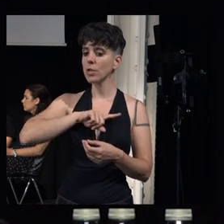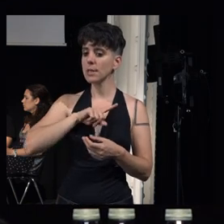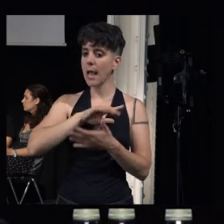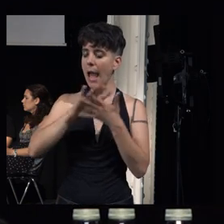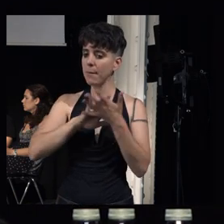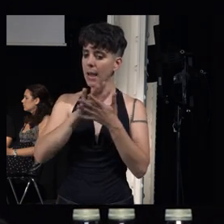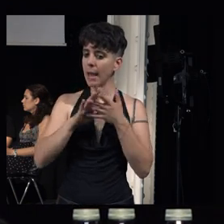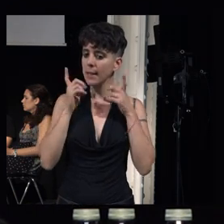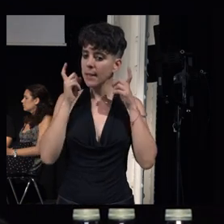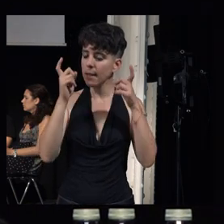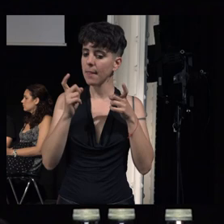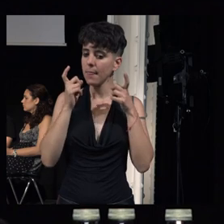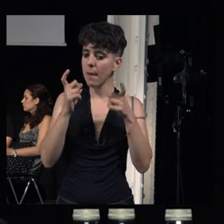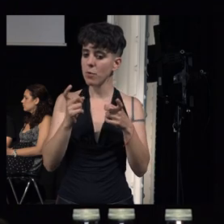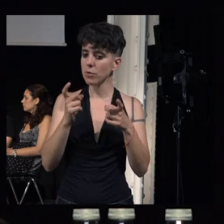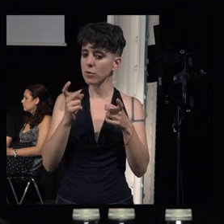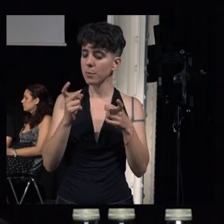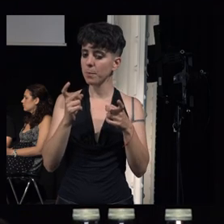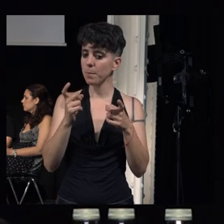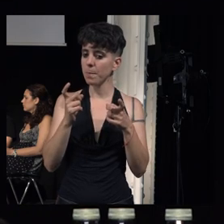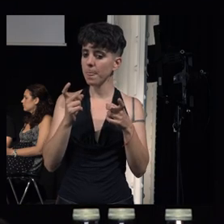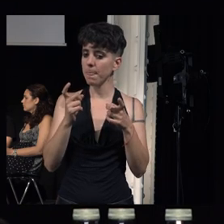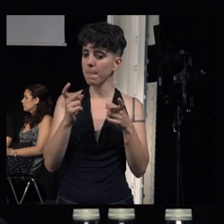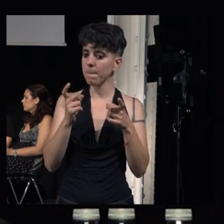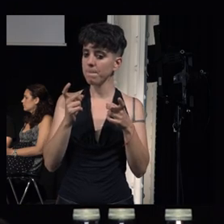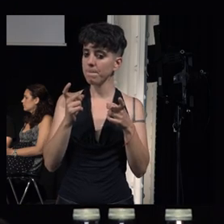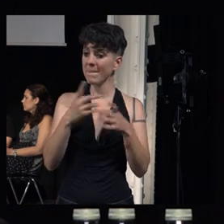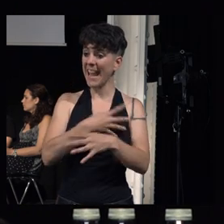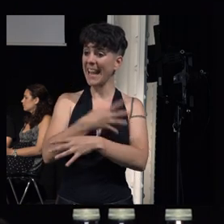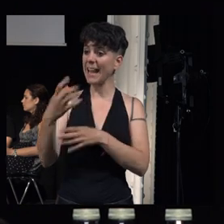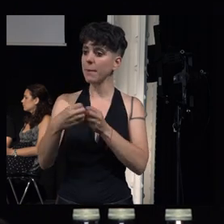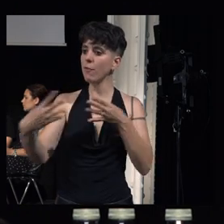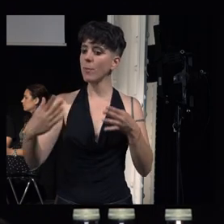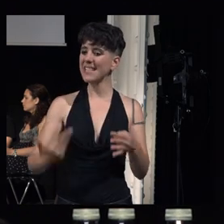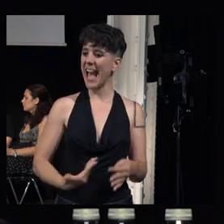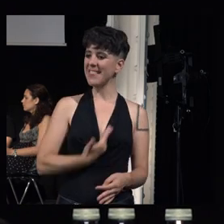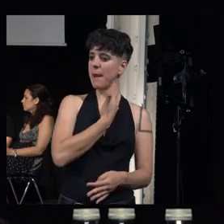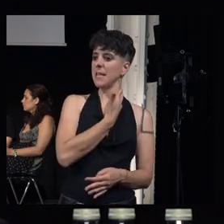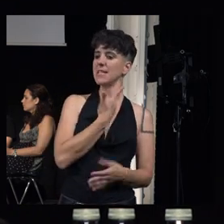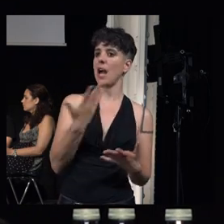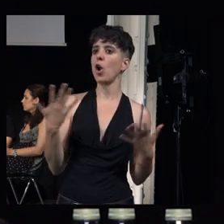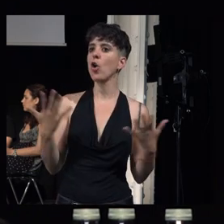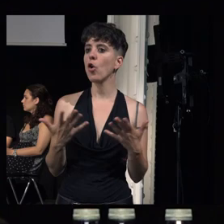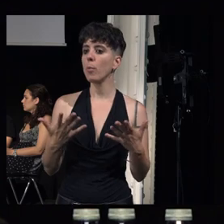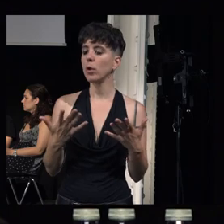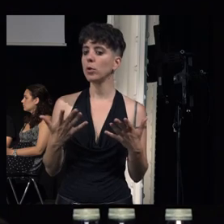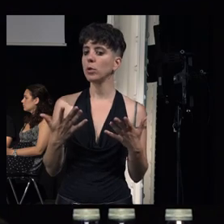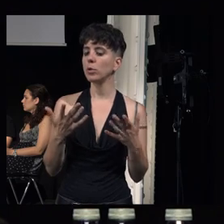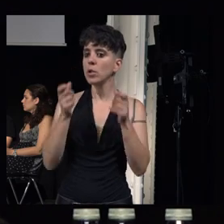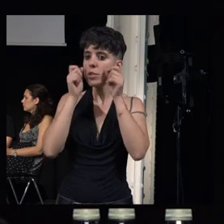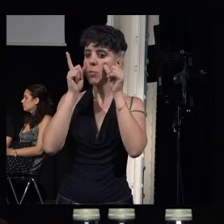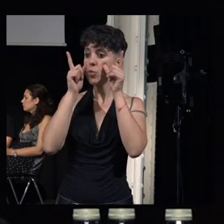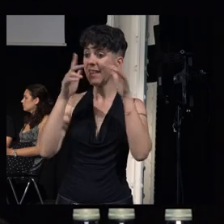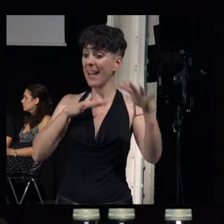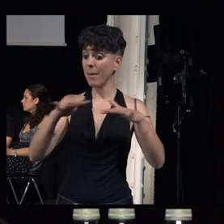de cómo nos atraviesan las LGTBI-fobias, nos encontramos que desde dentro del propio movimiento se